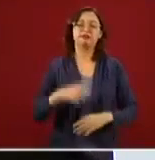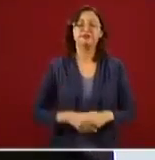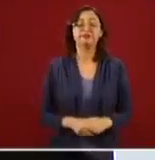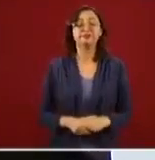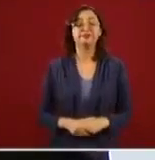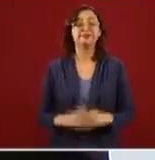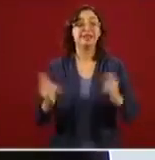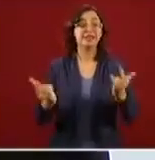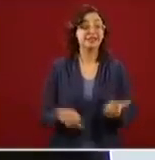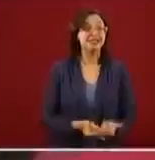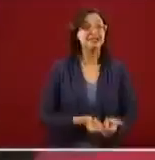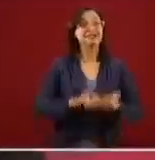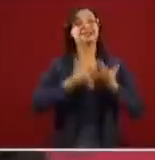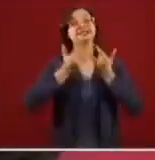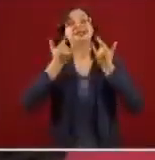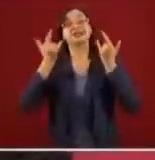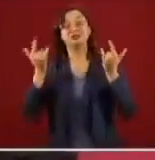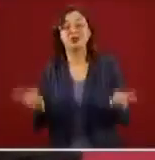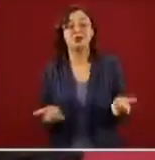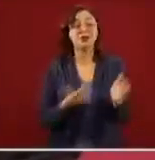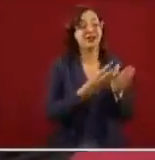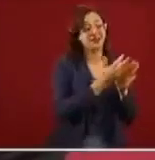la historia. Y luego, ¿cómo se